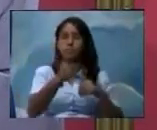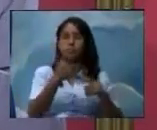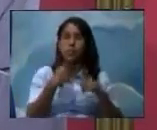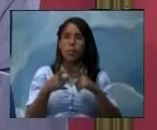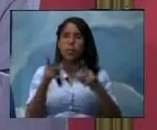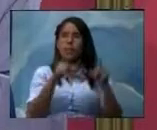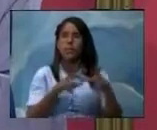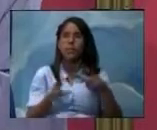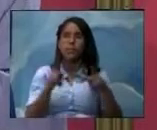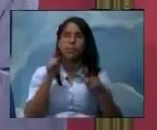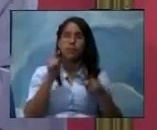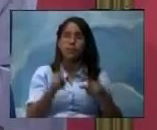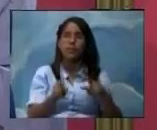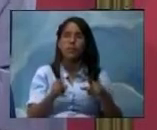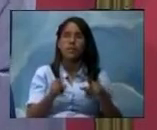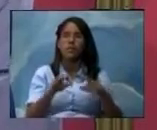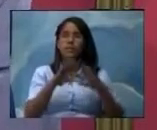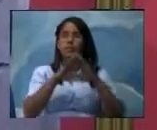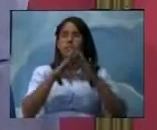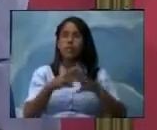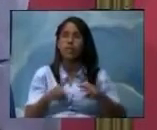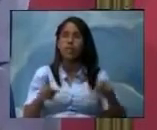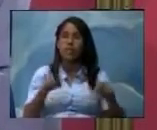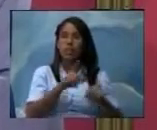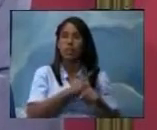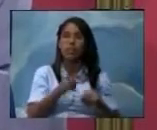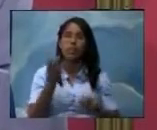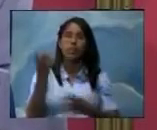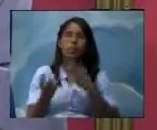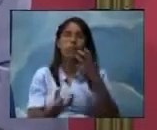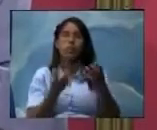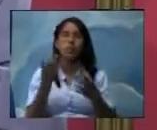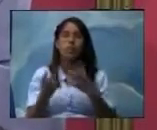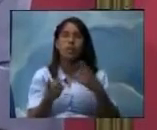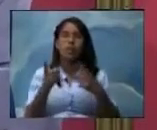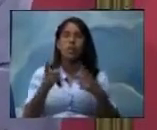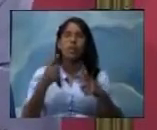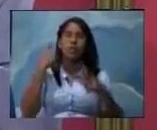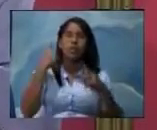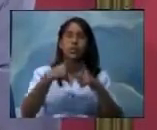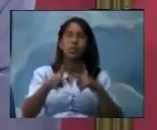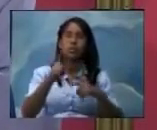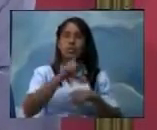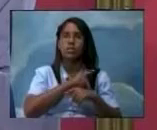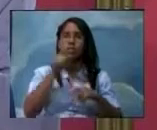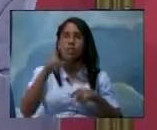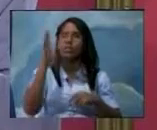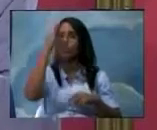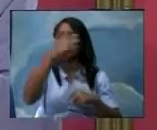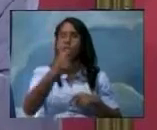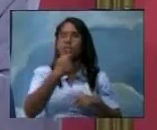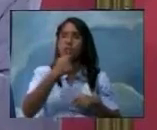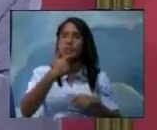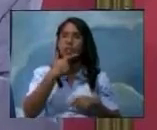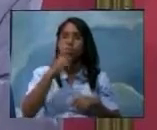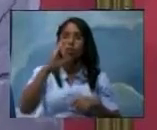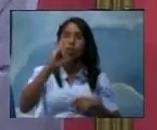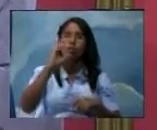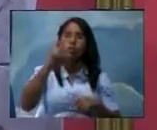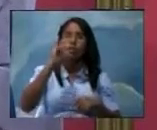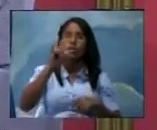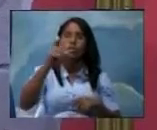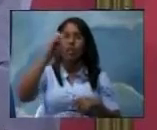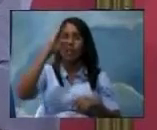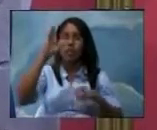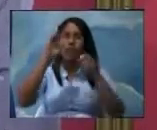Punta Arenas, allá en la Tierra del Fuego, al sur de este lindo país, Chile.